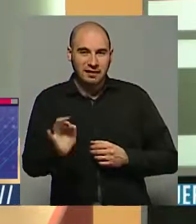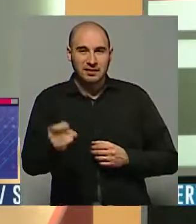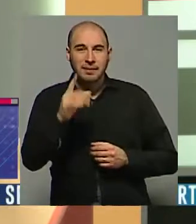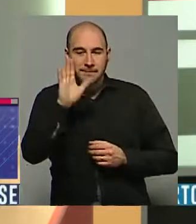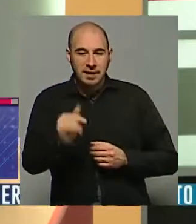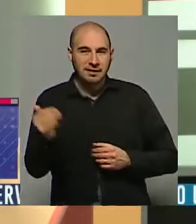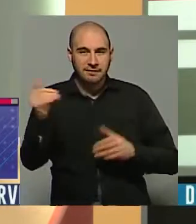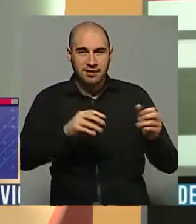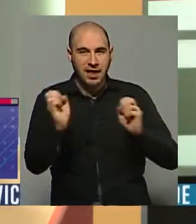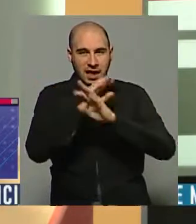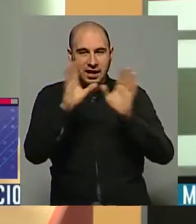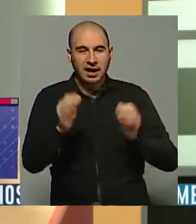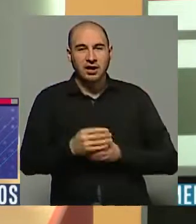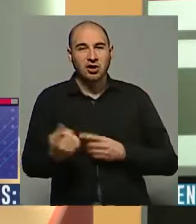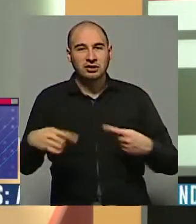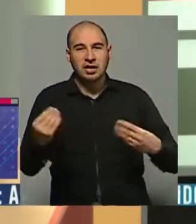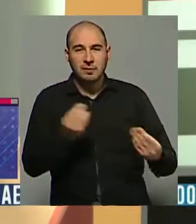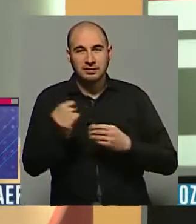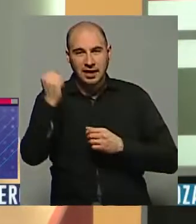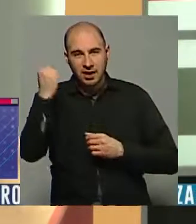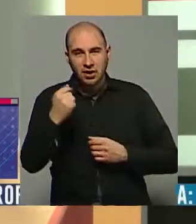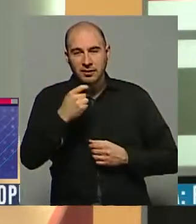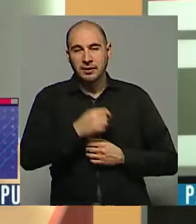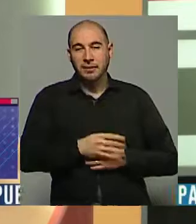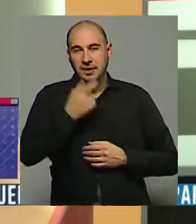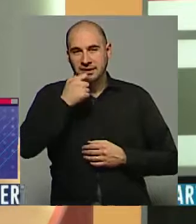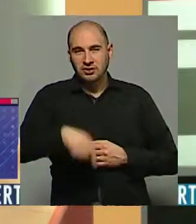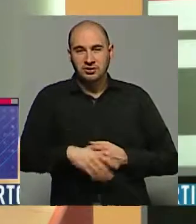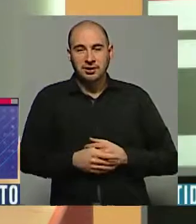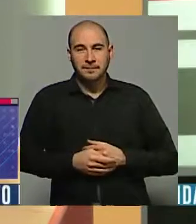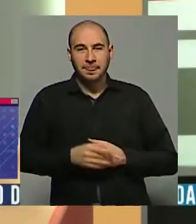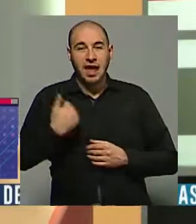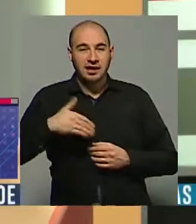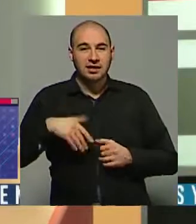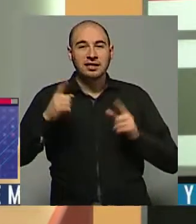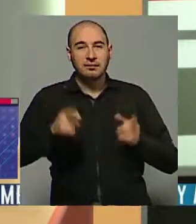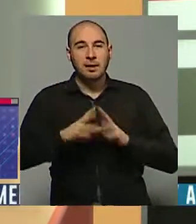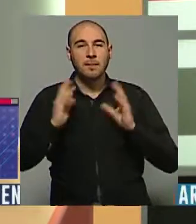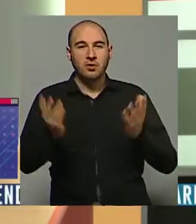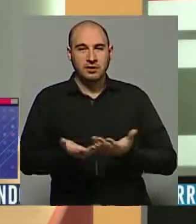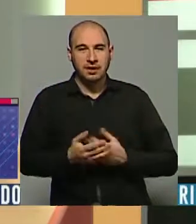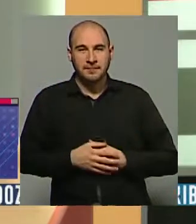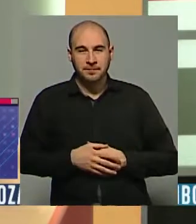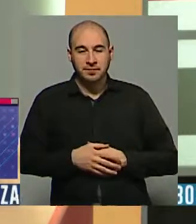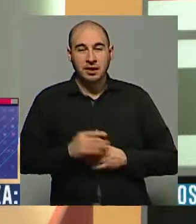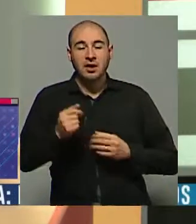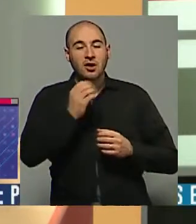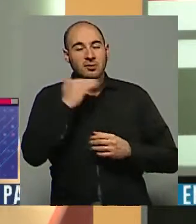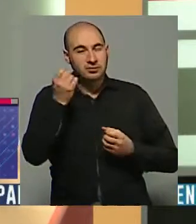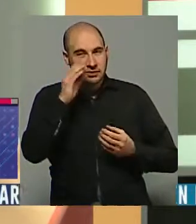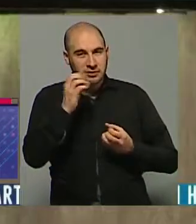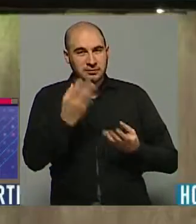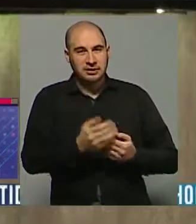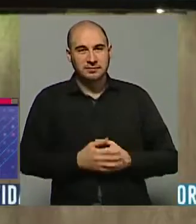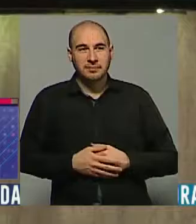los martes para aclararnos un poco el panorama económico de la provincia, del país y por supuesto también a nivel internacional. José, buenas noches, ¿cómo